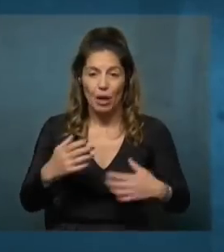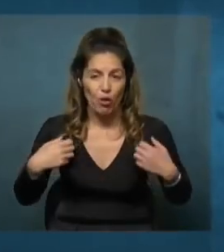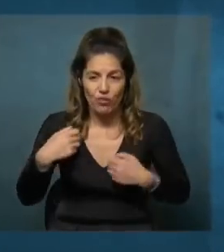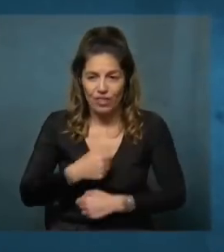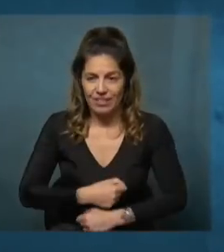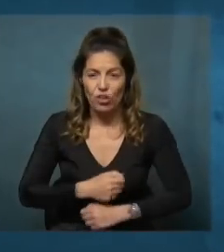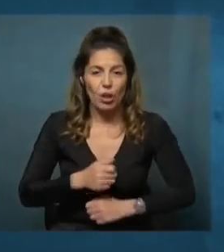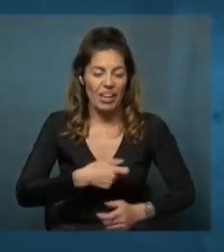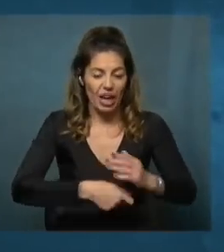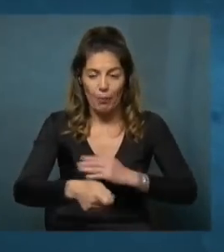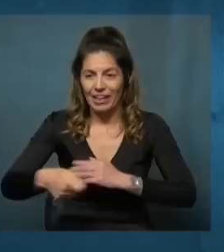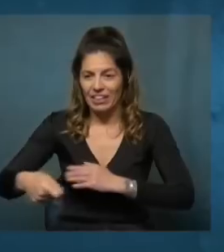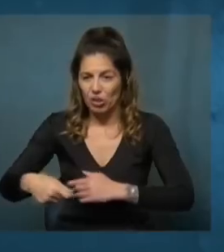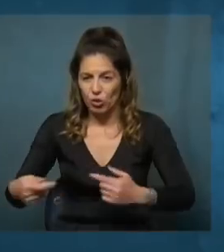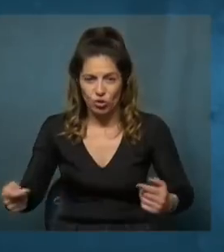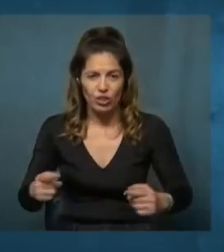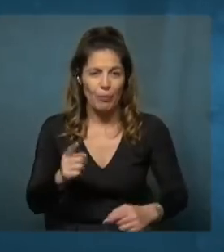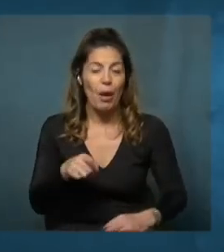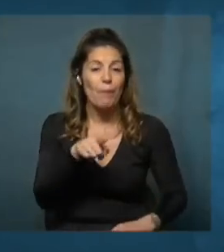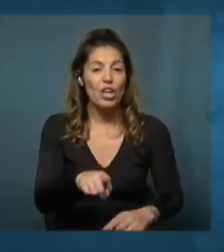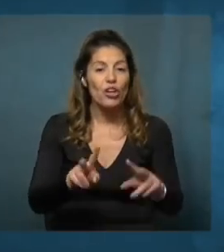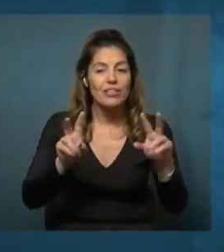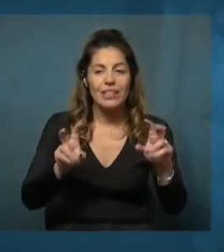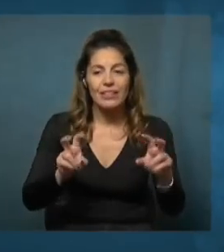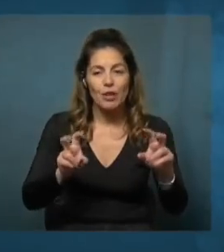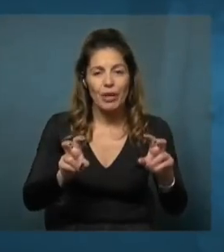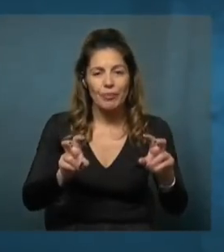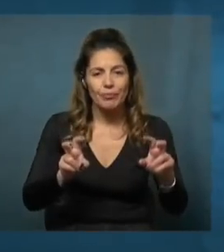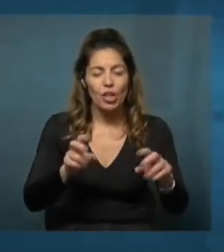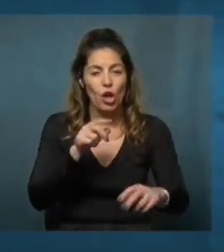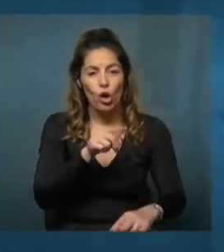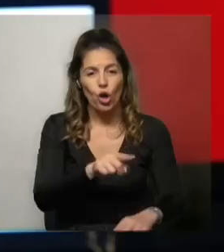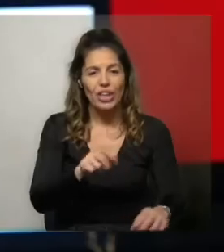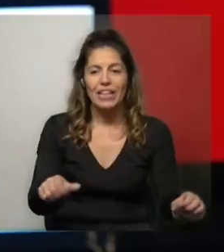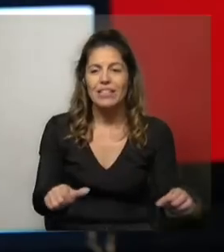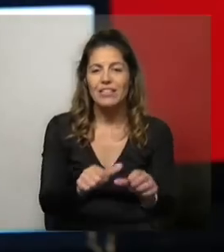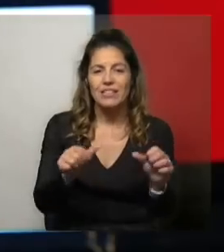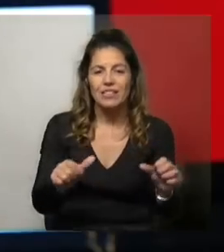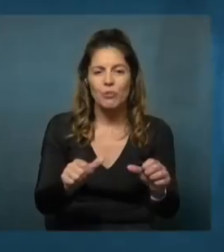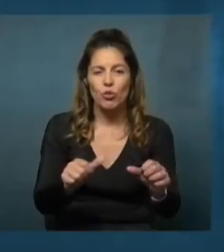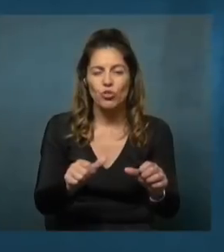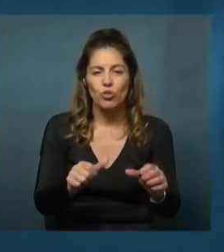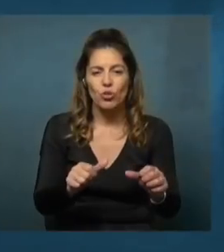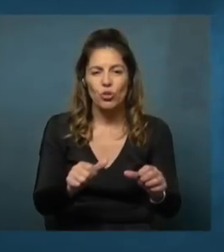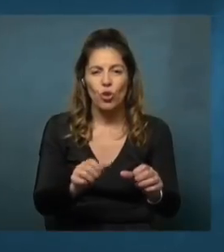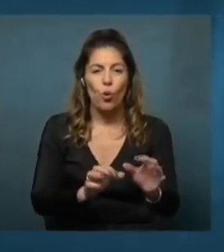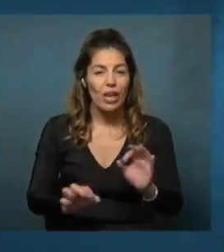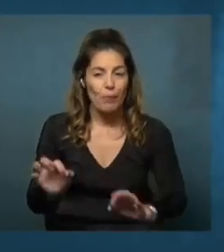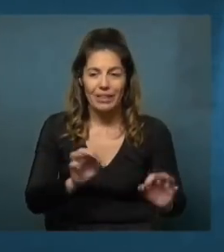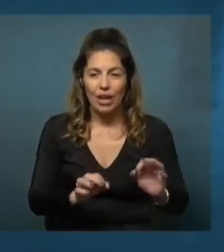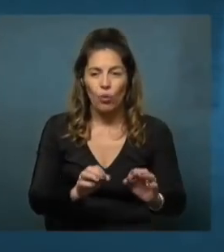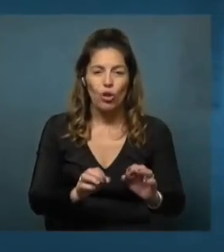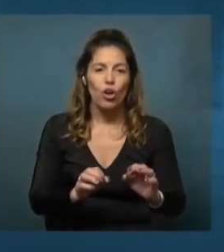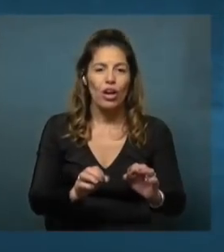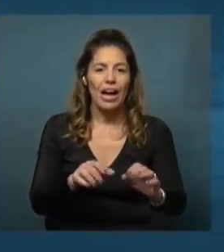mucha locura pero ese tema con él hicimos un espectáculo de café con ser